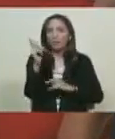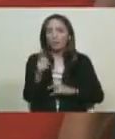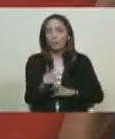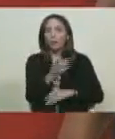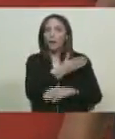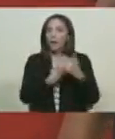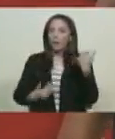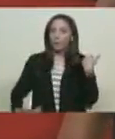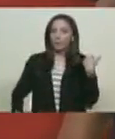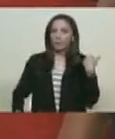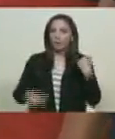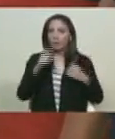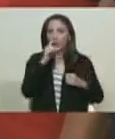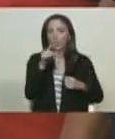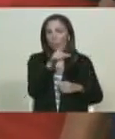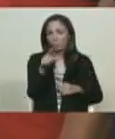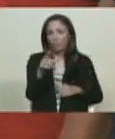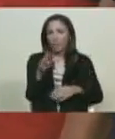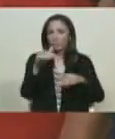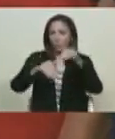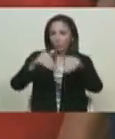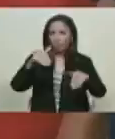usted es nuestro candidato.